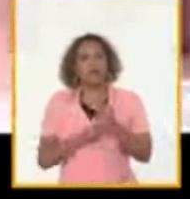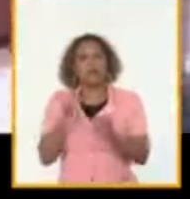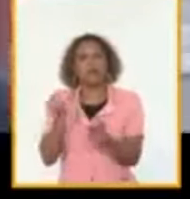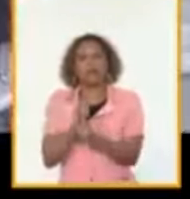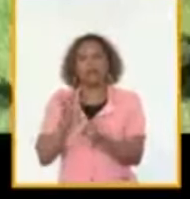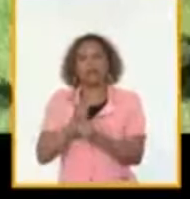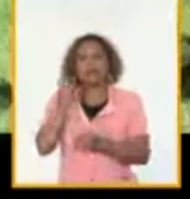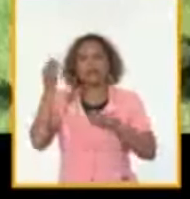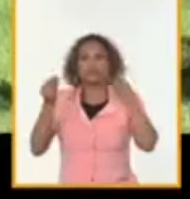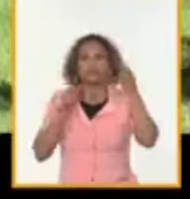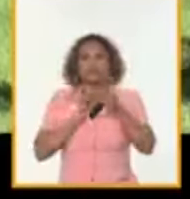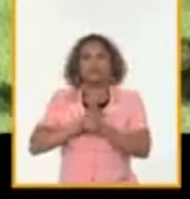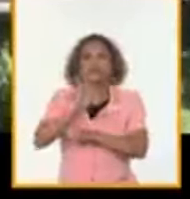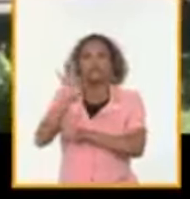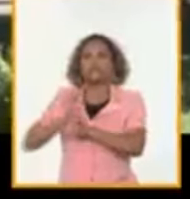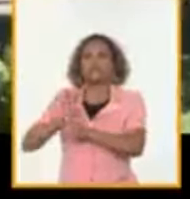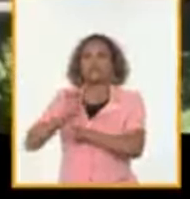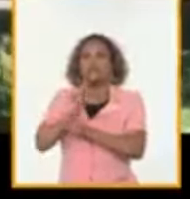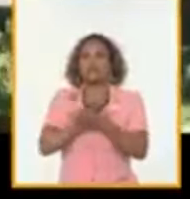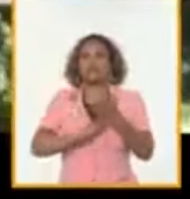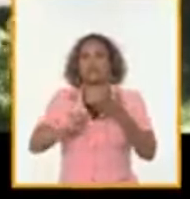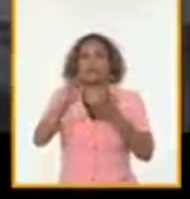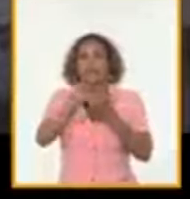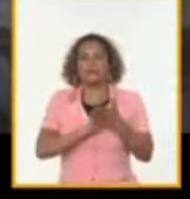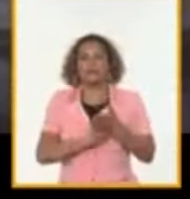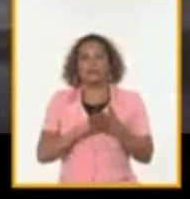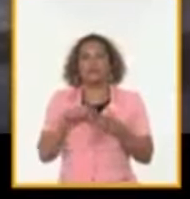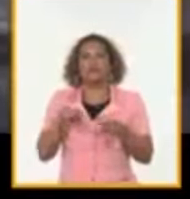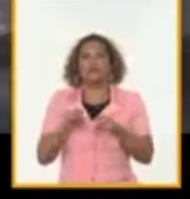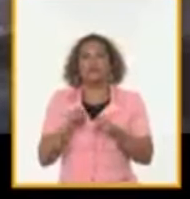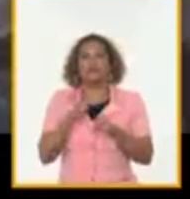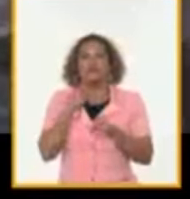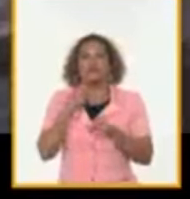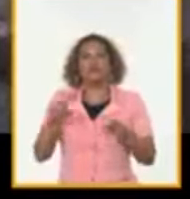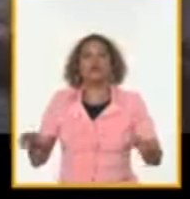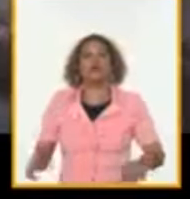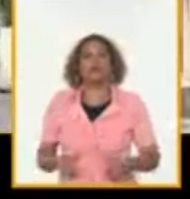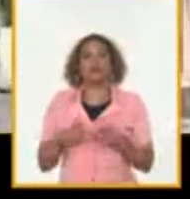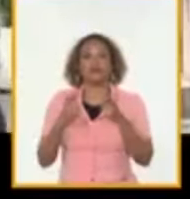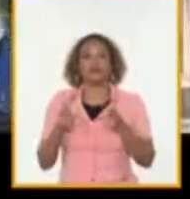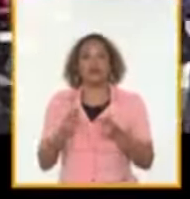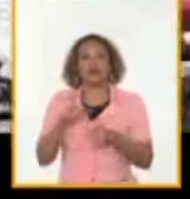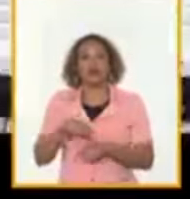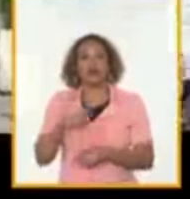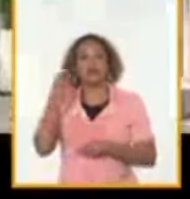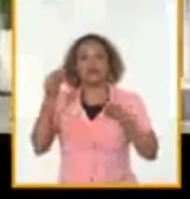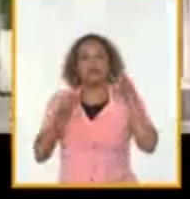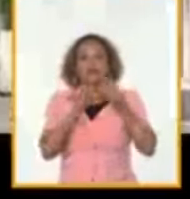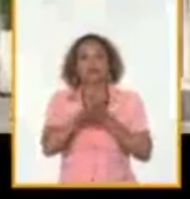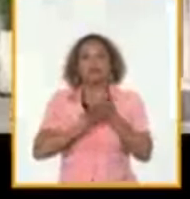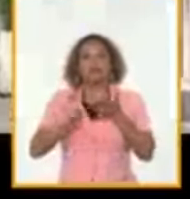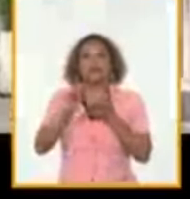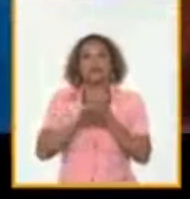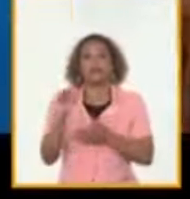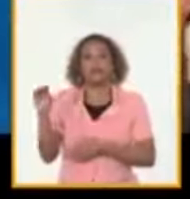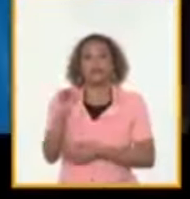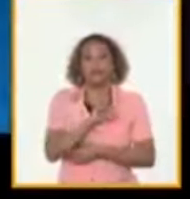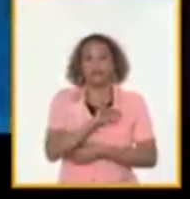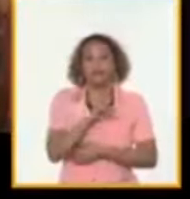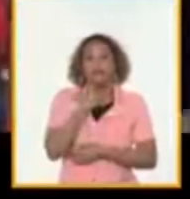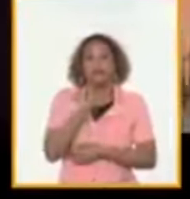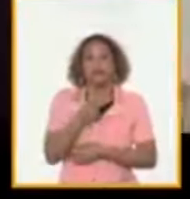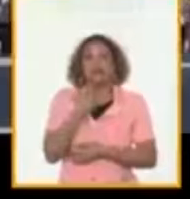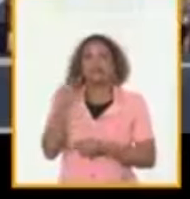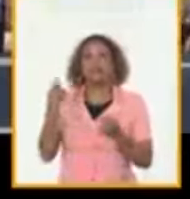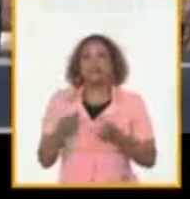pensando en el diseño y en la planificación de de este nuevo aniversario y siempre pensando que desde el plan y el presupuesto había que asegurar todo los